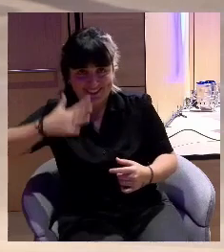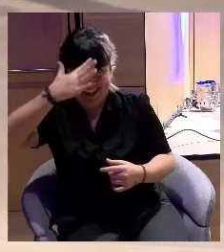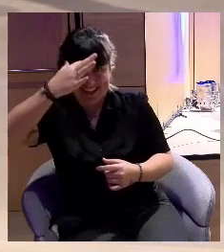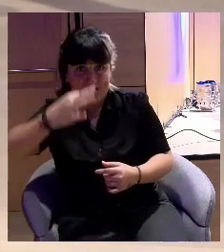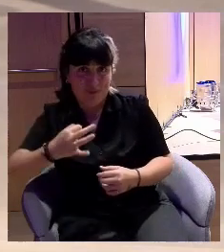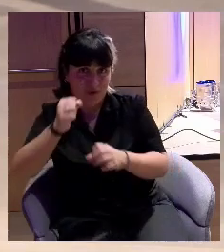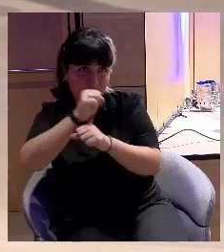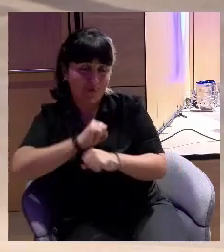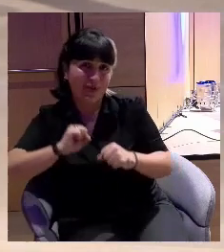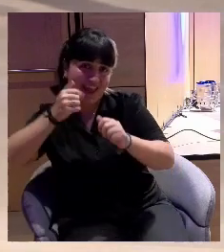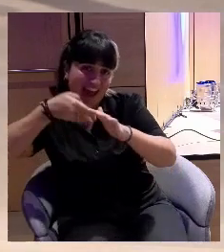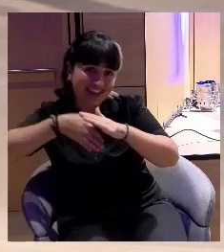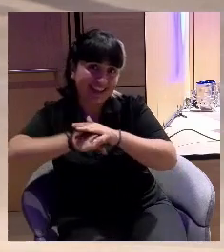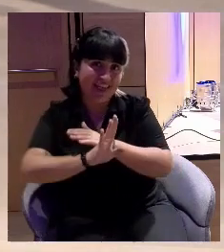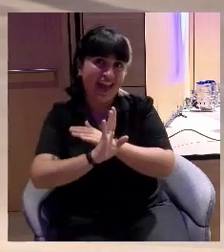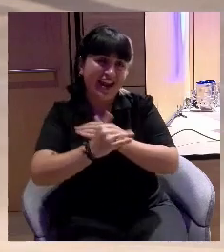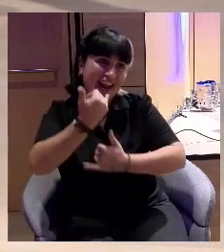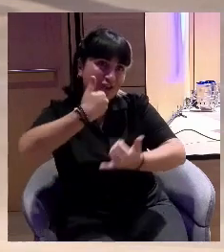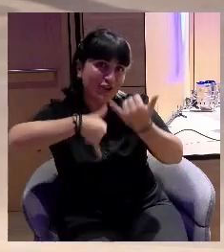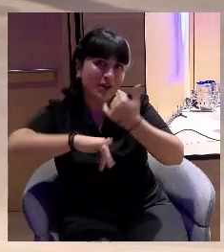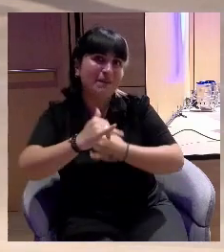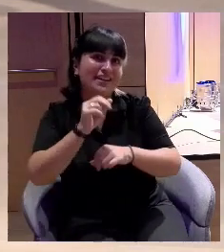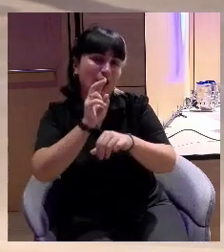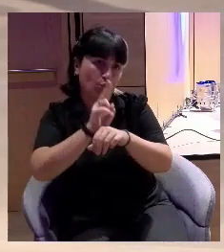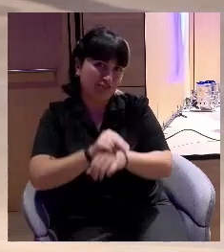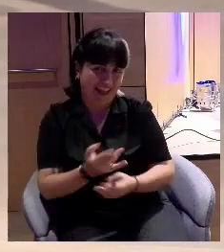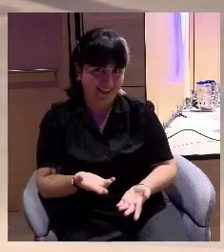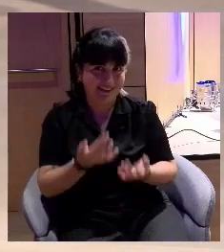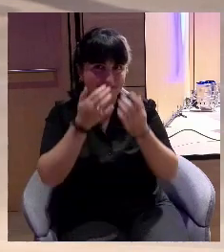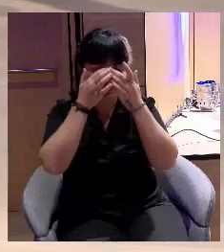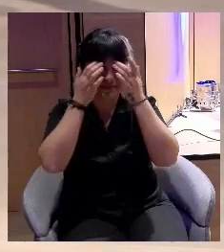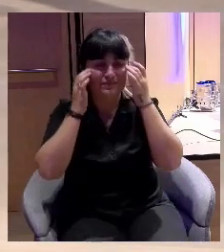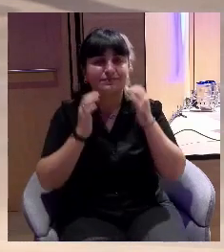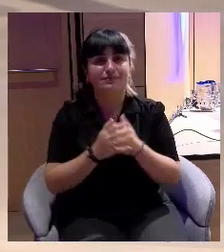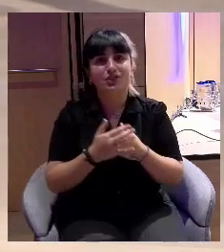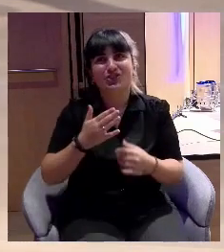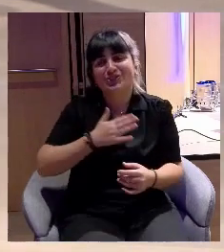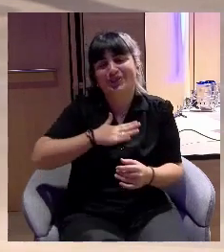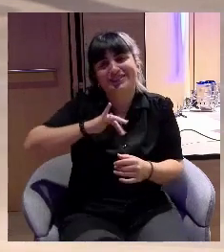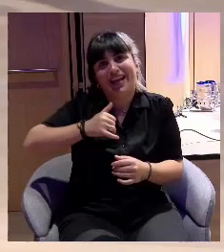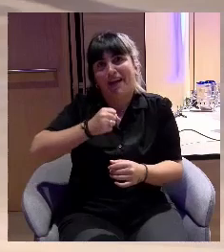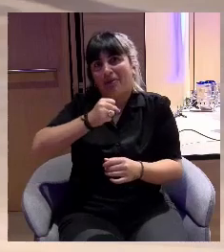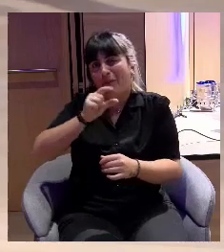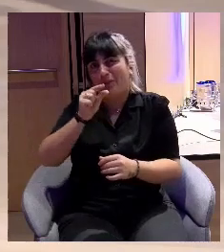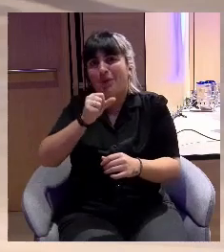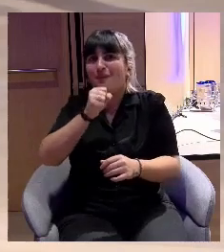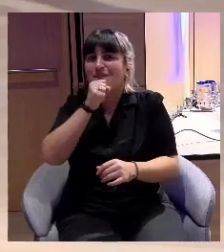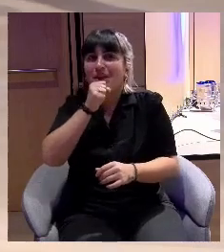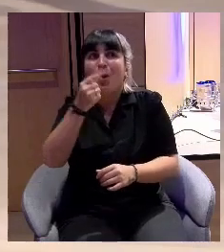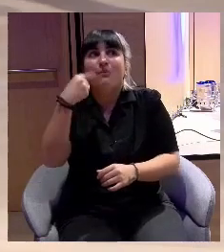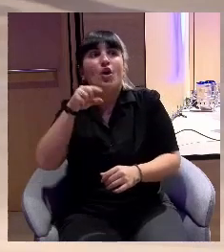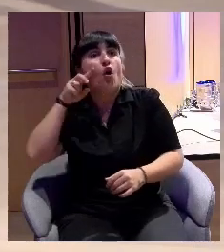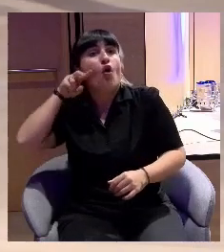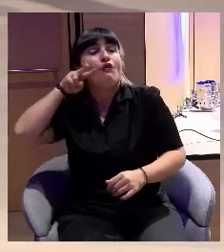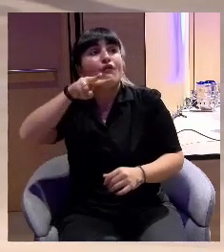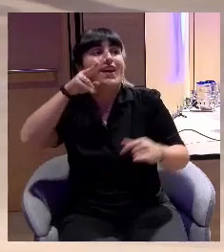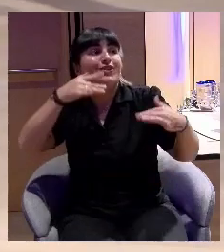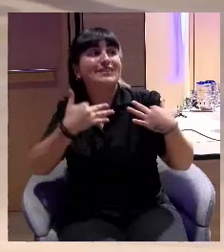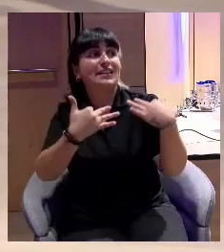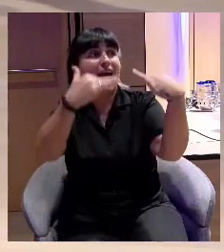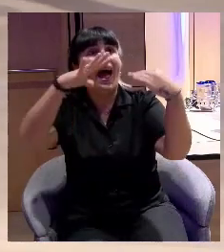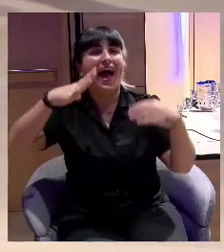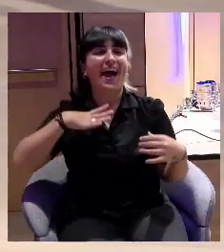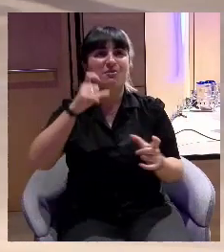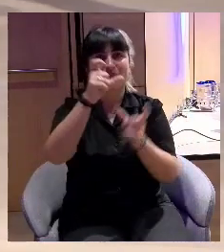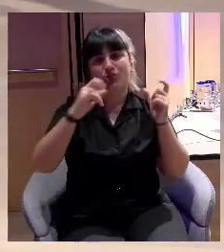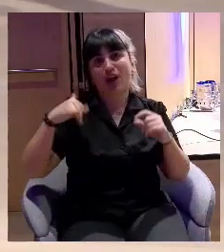millennial, early millennial, casi cuarentón, que muchos no la van a entender porque hay gente joven, veo gente joven, como Kevin Costner cuando hace el campo de los sueños y espera